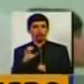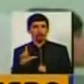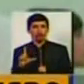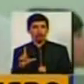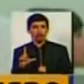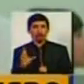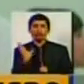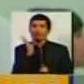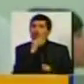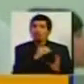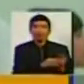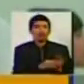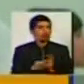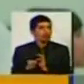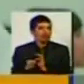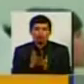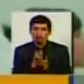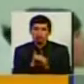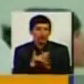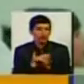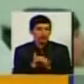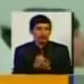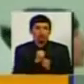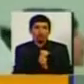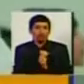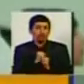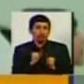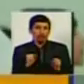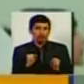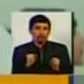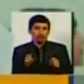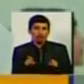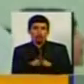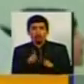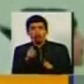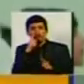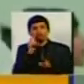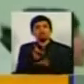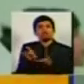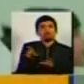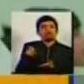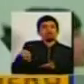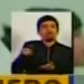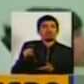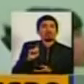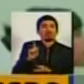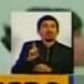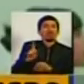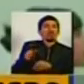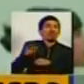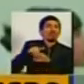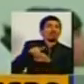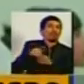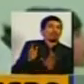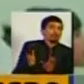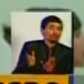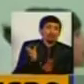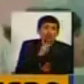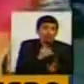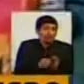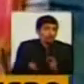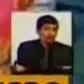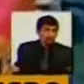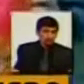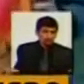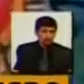razones técnicas alguna que se pueden esgrimir para no concederle a nuestros nacionales el derecho al